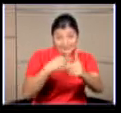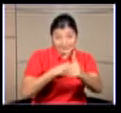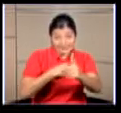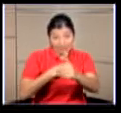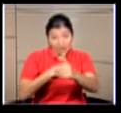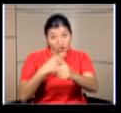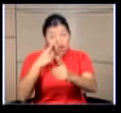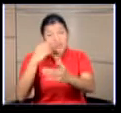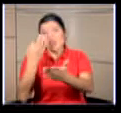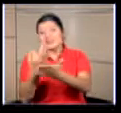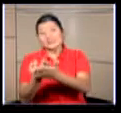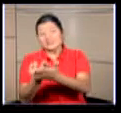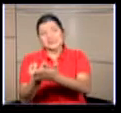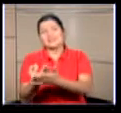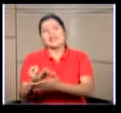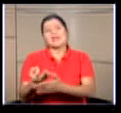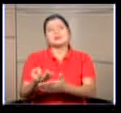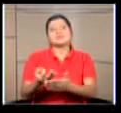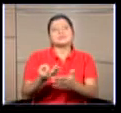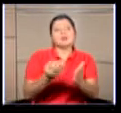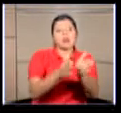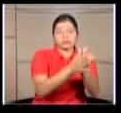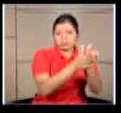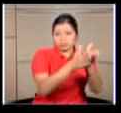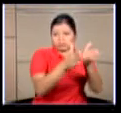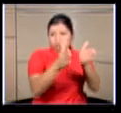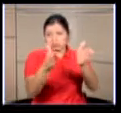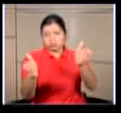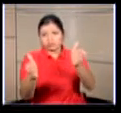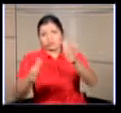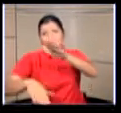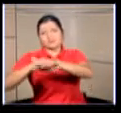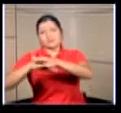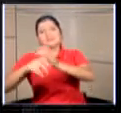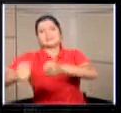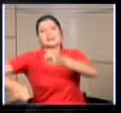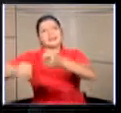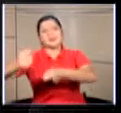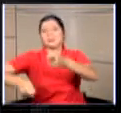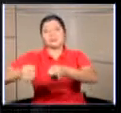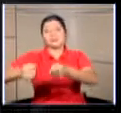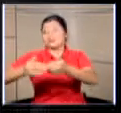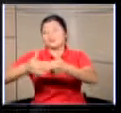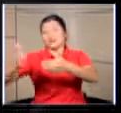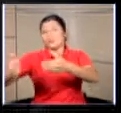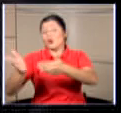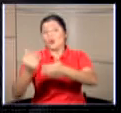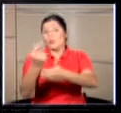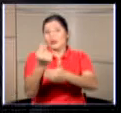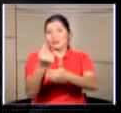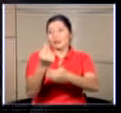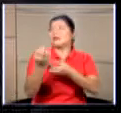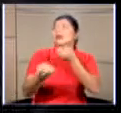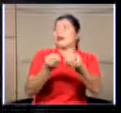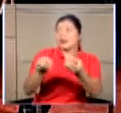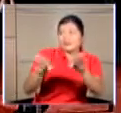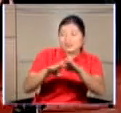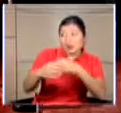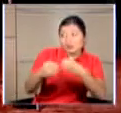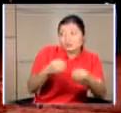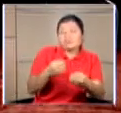hasta septiembre o octubre. ¿Qué hacemos los otros 2 meses si no tenemos con qué pagar alquileres? Hay que salir de las oficinas. Bueno, eso podría ser una posibilidad si no se